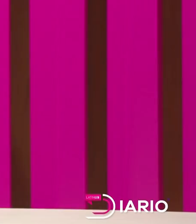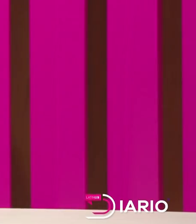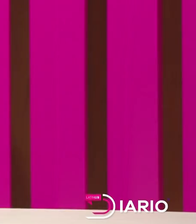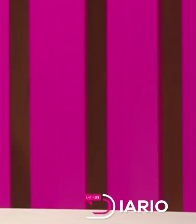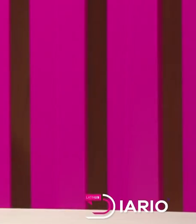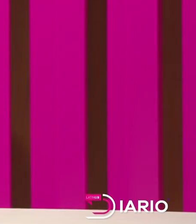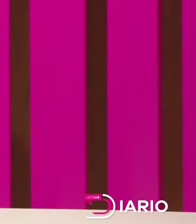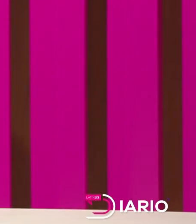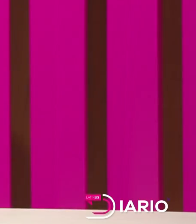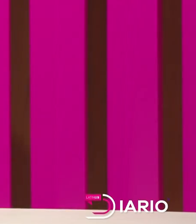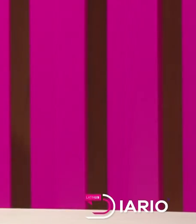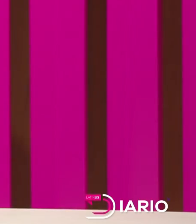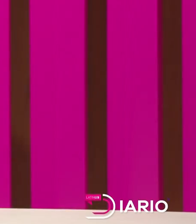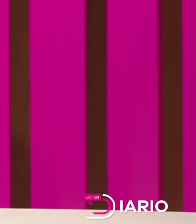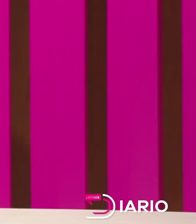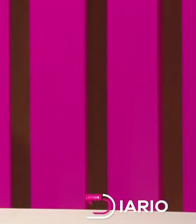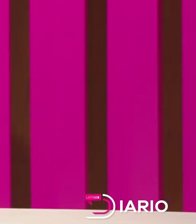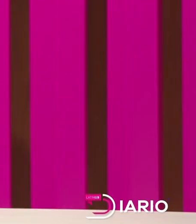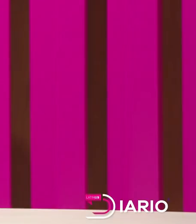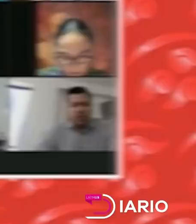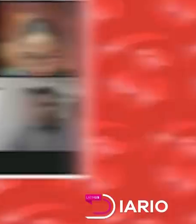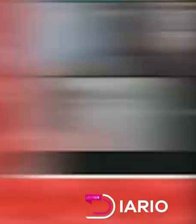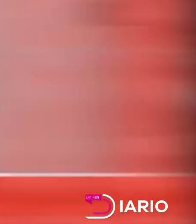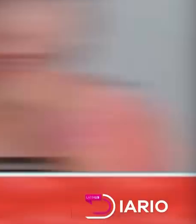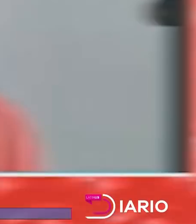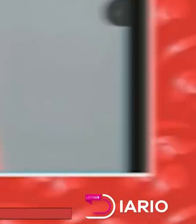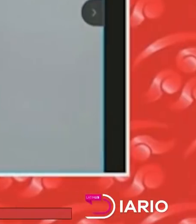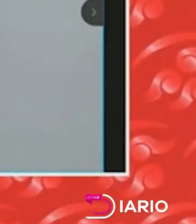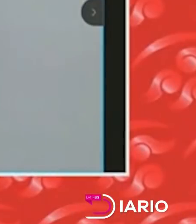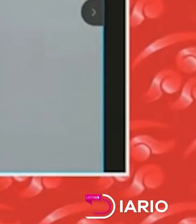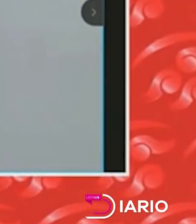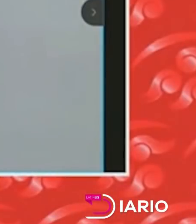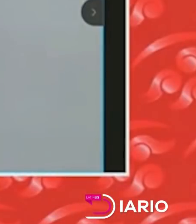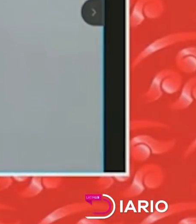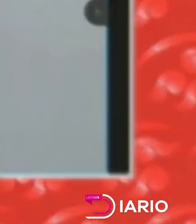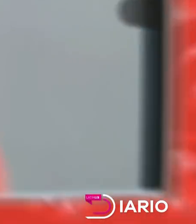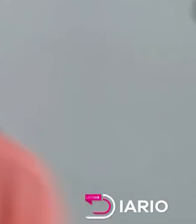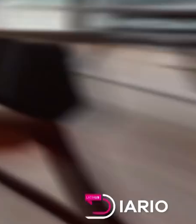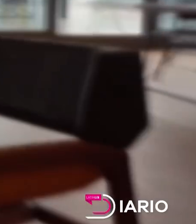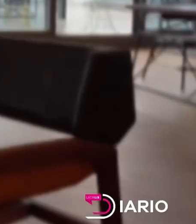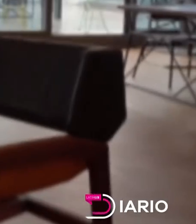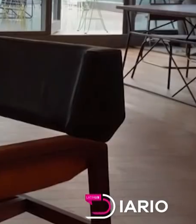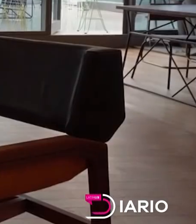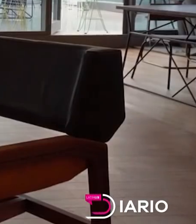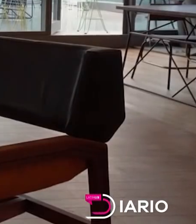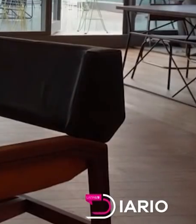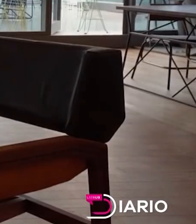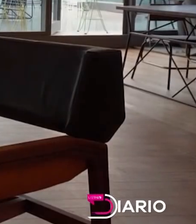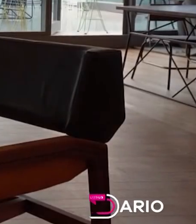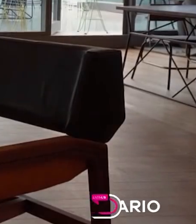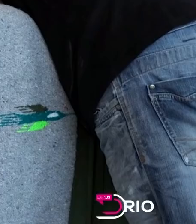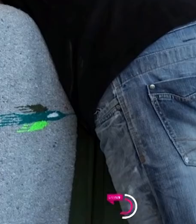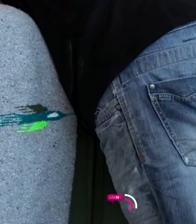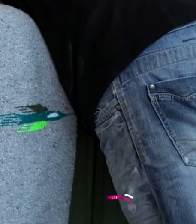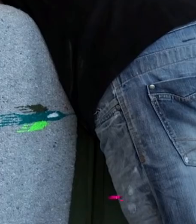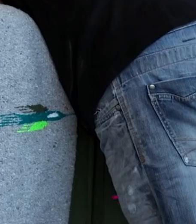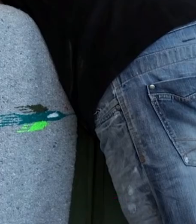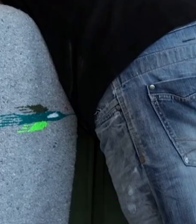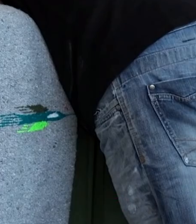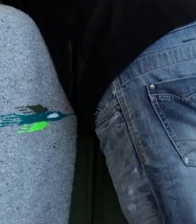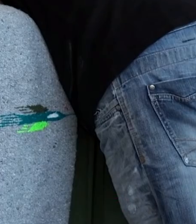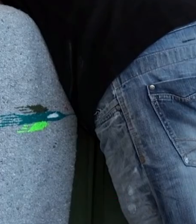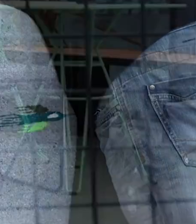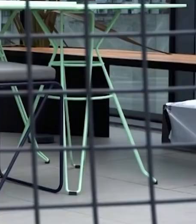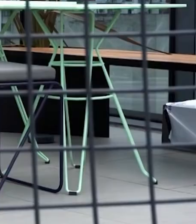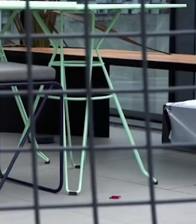el senado avaló en comisiones la minuta para regular el outsourcing en mexico el dictamen se envió a la mesa directiva para